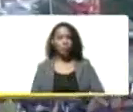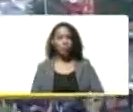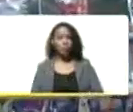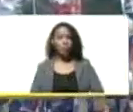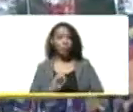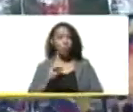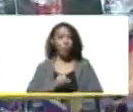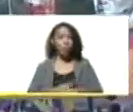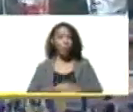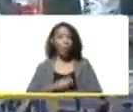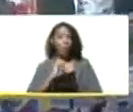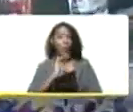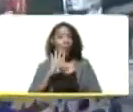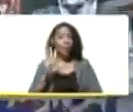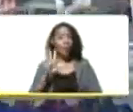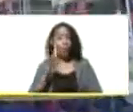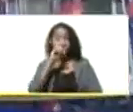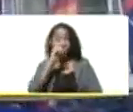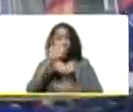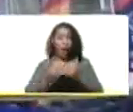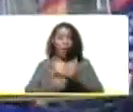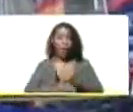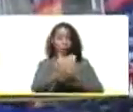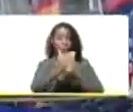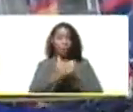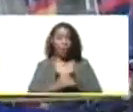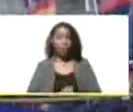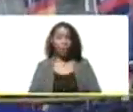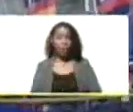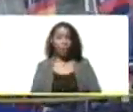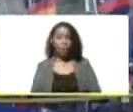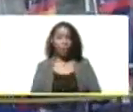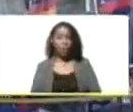Momento, 45 años en adelante.